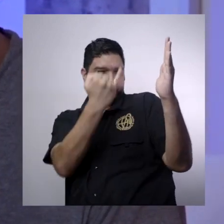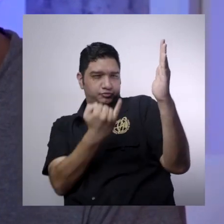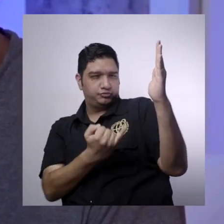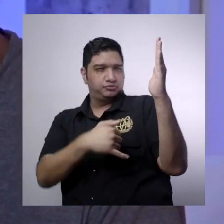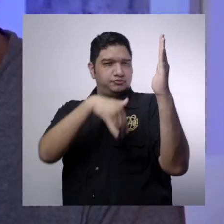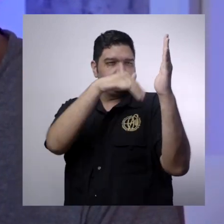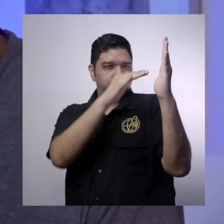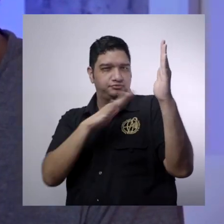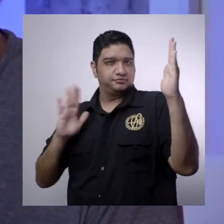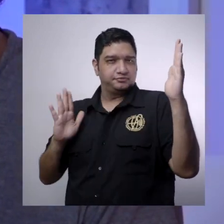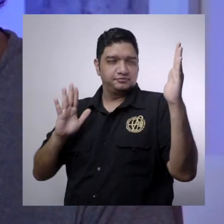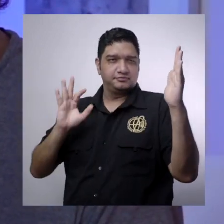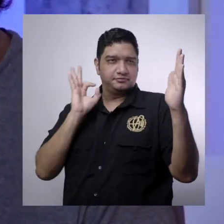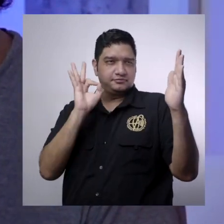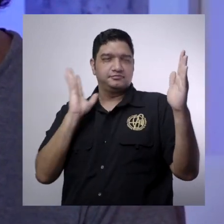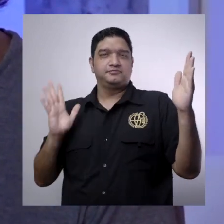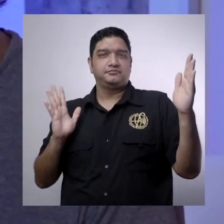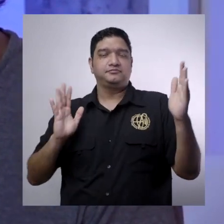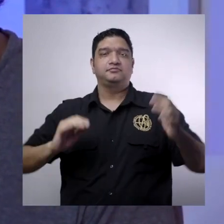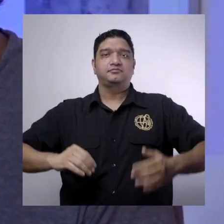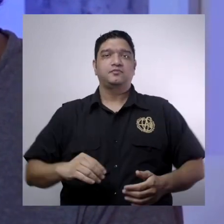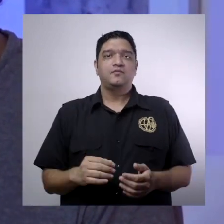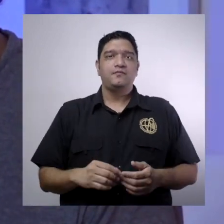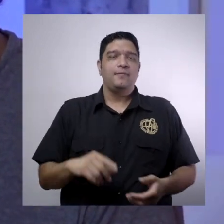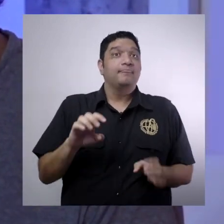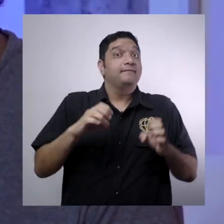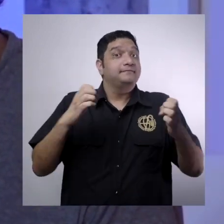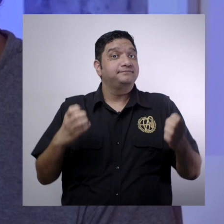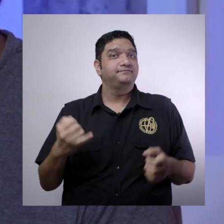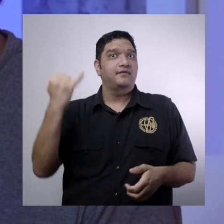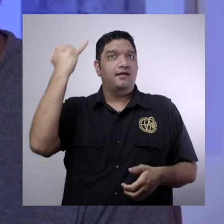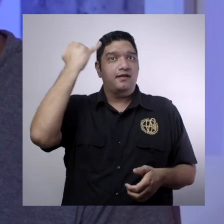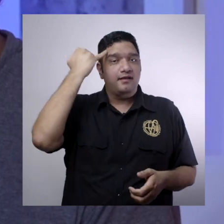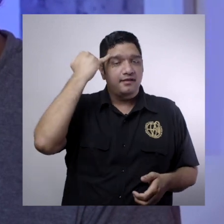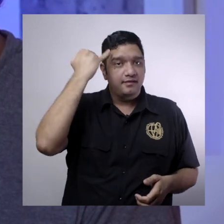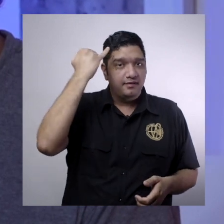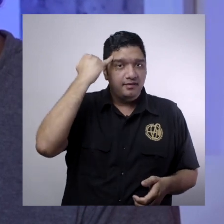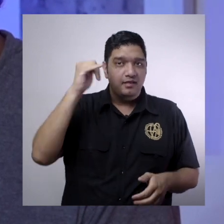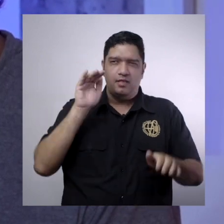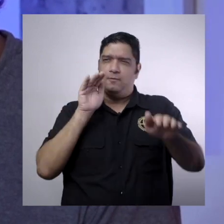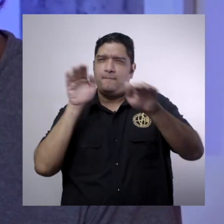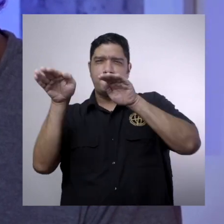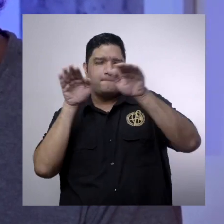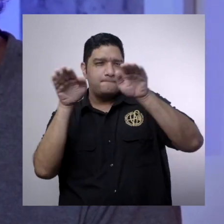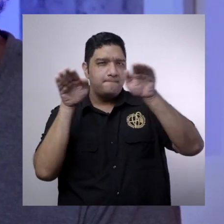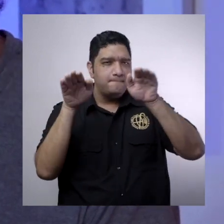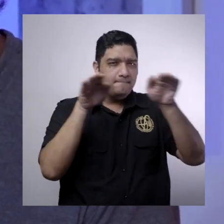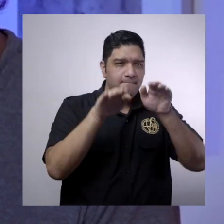espacio. La idea de esa convocatoria era